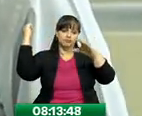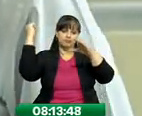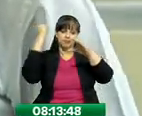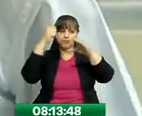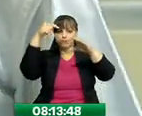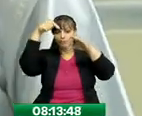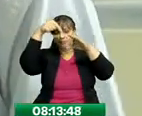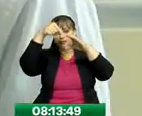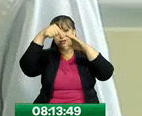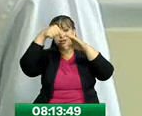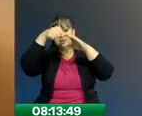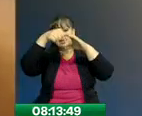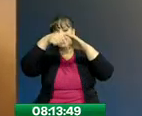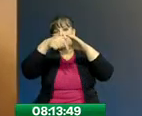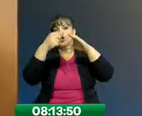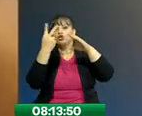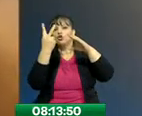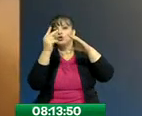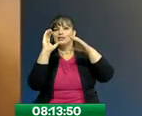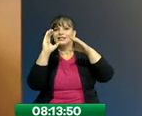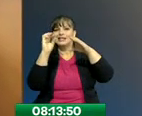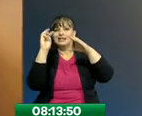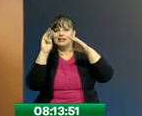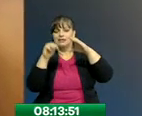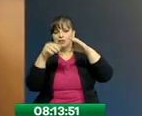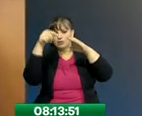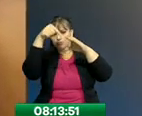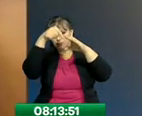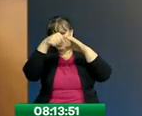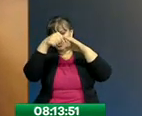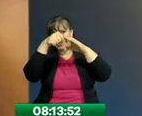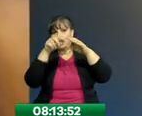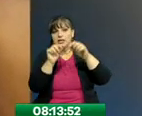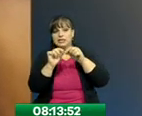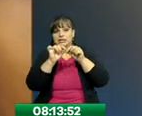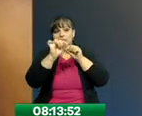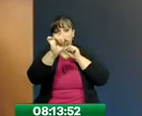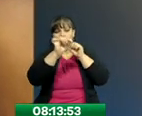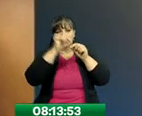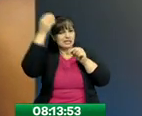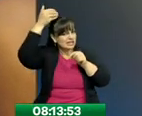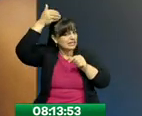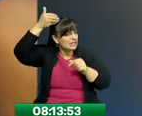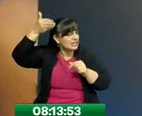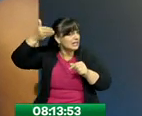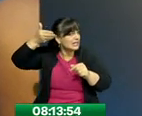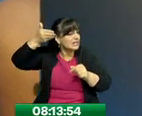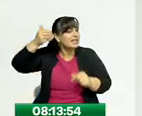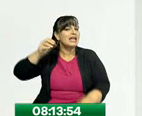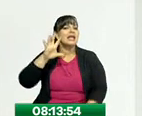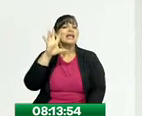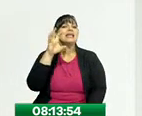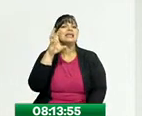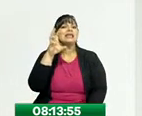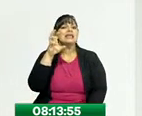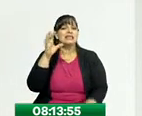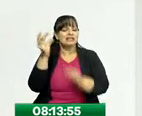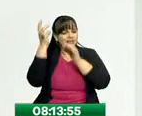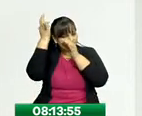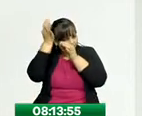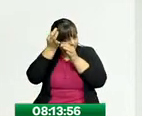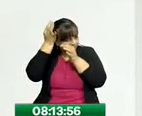puntos aproximadamente de largo y posiblemente 2 centímetros de profundidad. La cirugía se realizó sin mayores complicaciones, se le